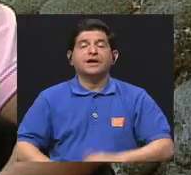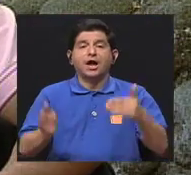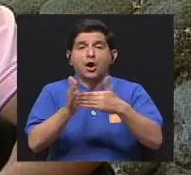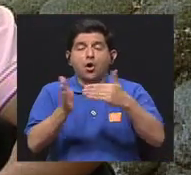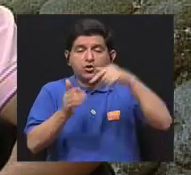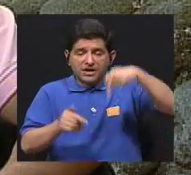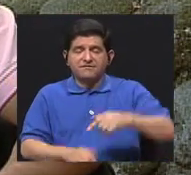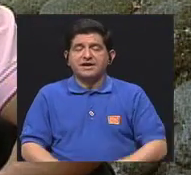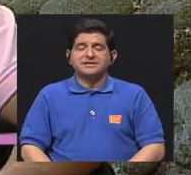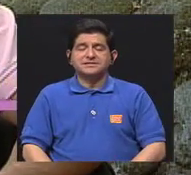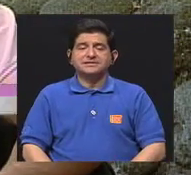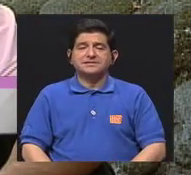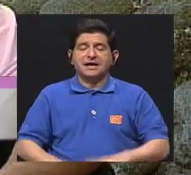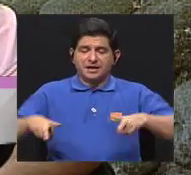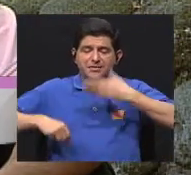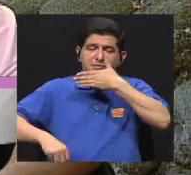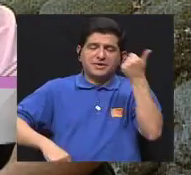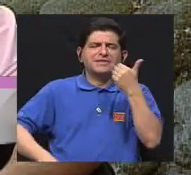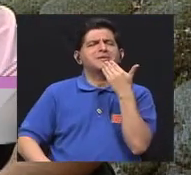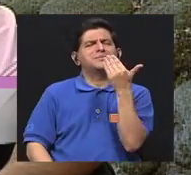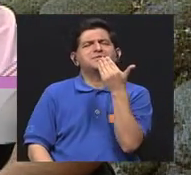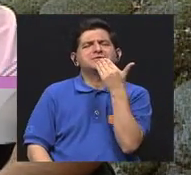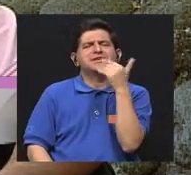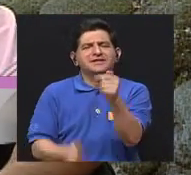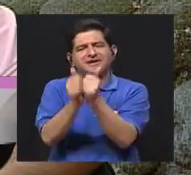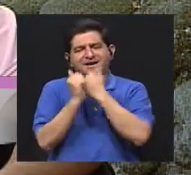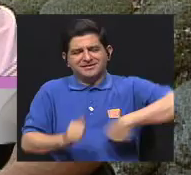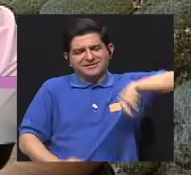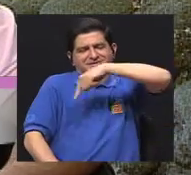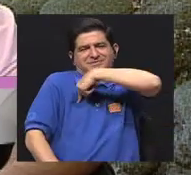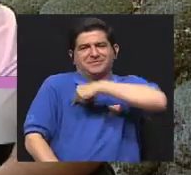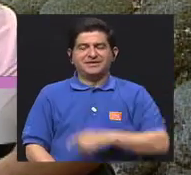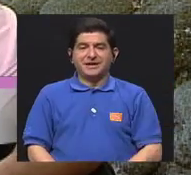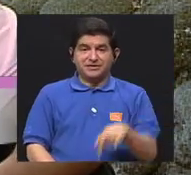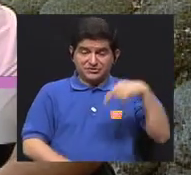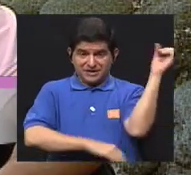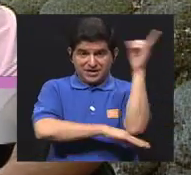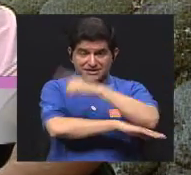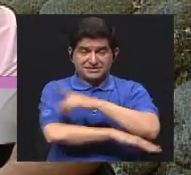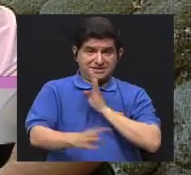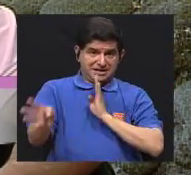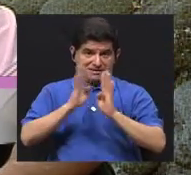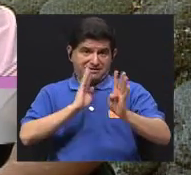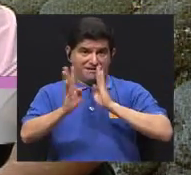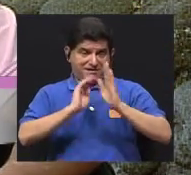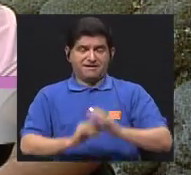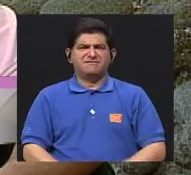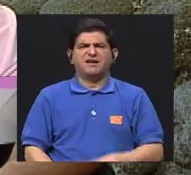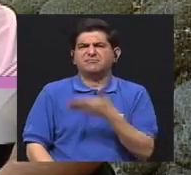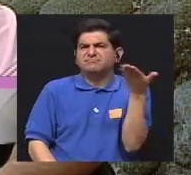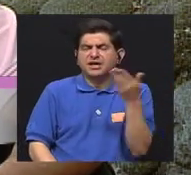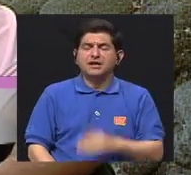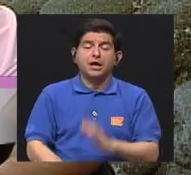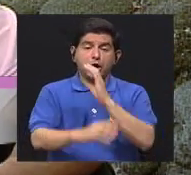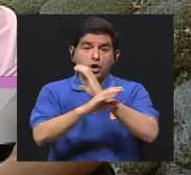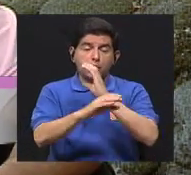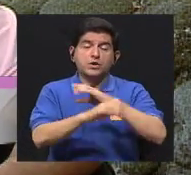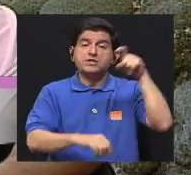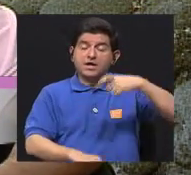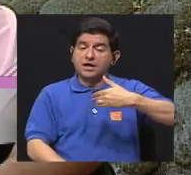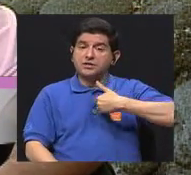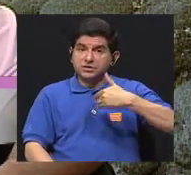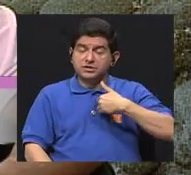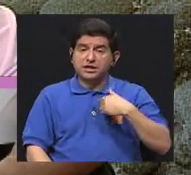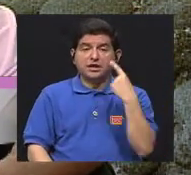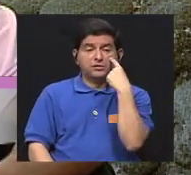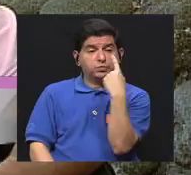Estamos de regreso en Vivir Mejor. Muchísimas gracias por su compañía. Para el día de hoy estamos conversando acerca de los cuidados que debemos